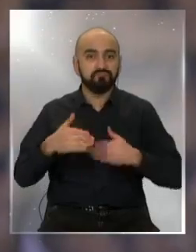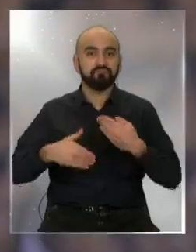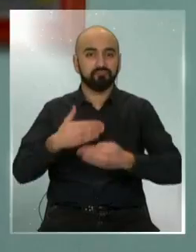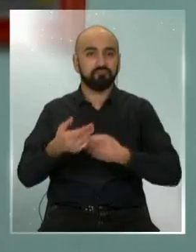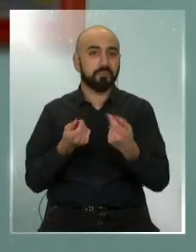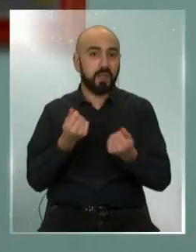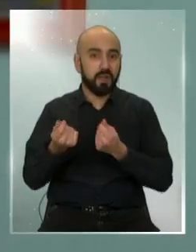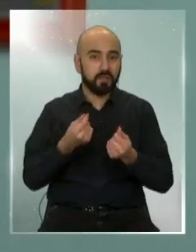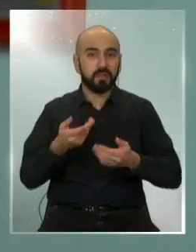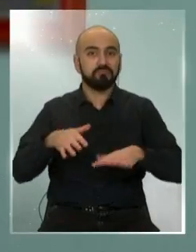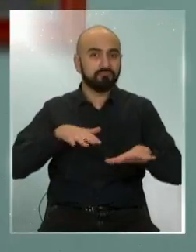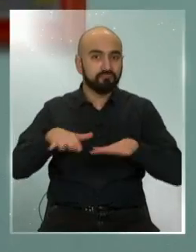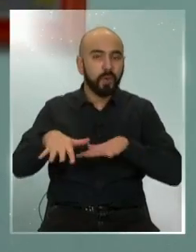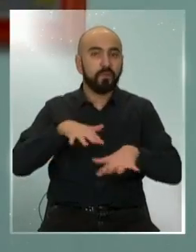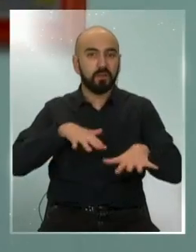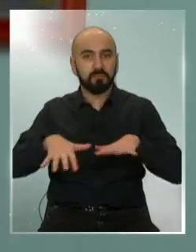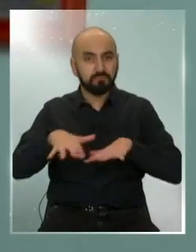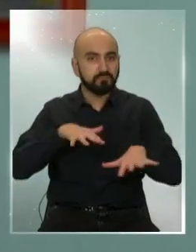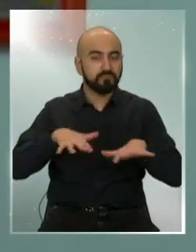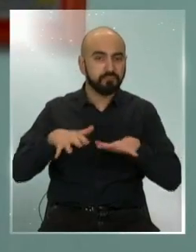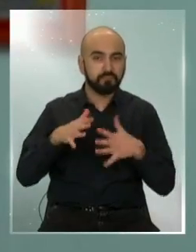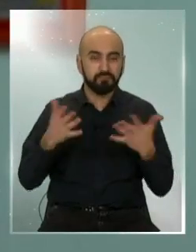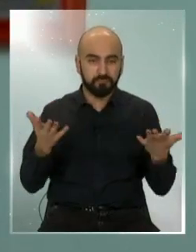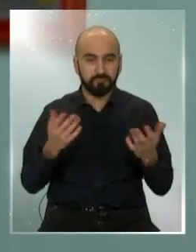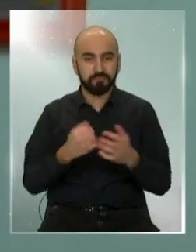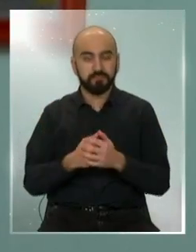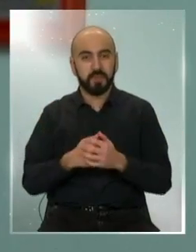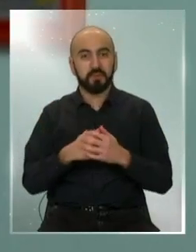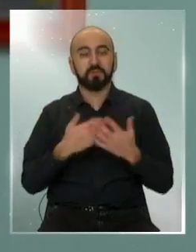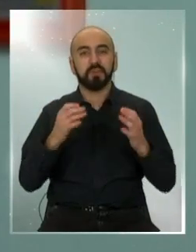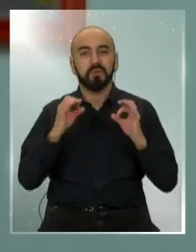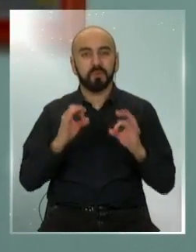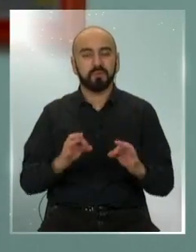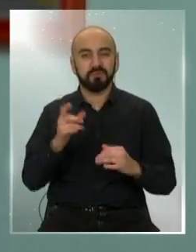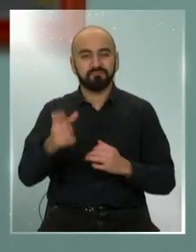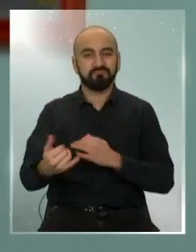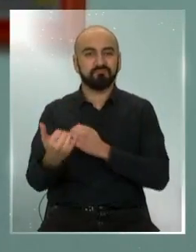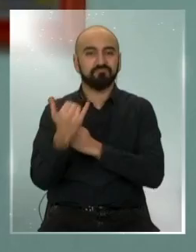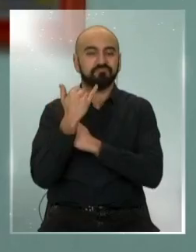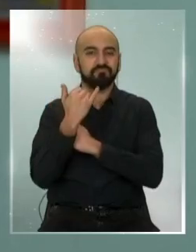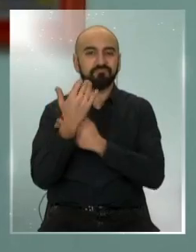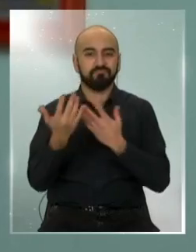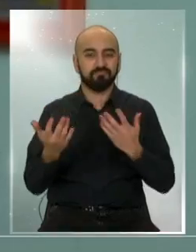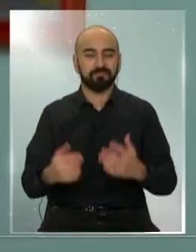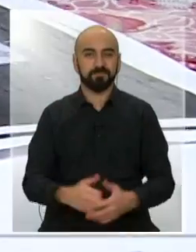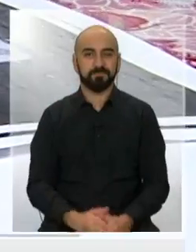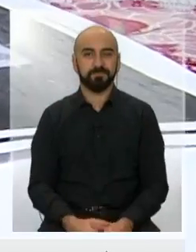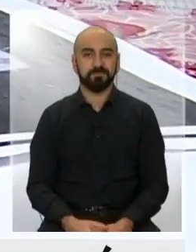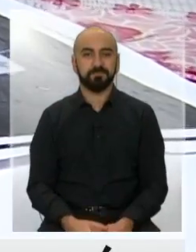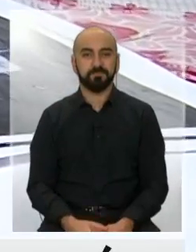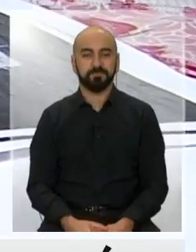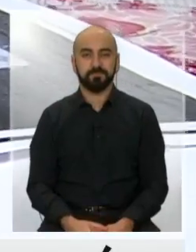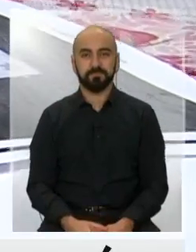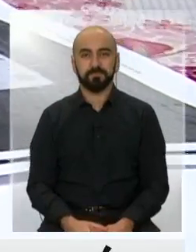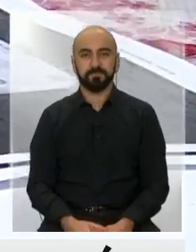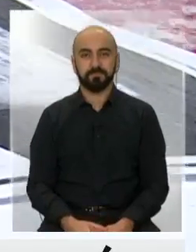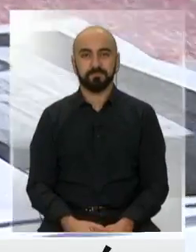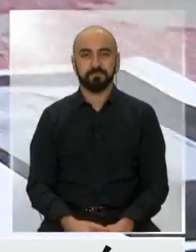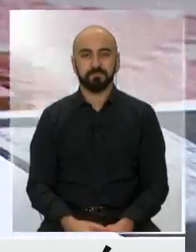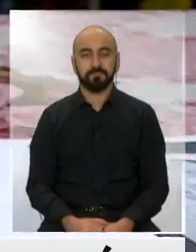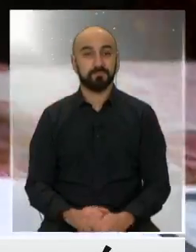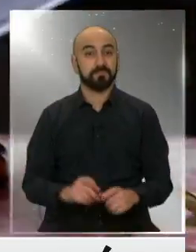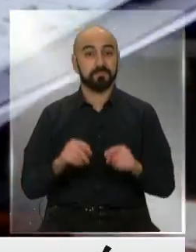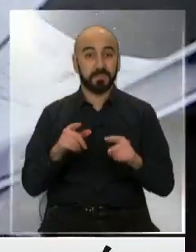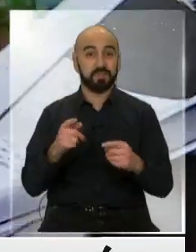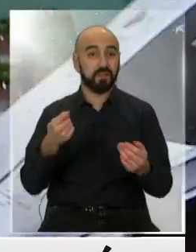plata. Y bueno, me topé con esta persona que me estafó. Por